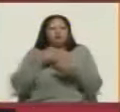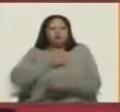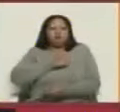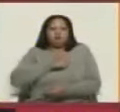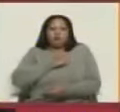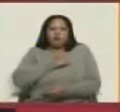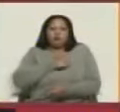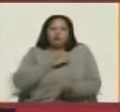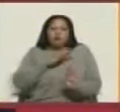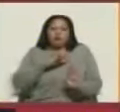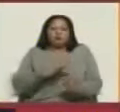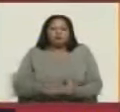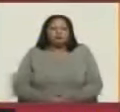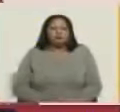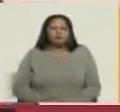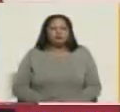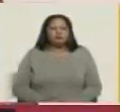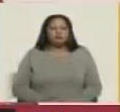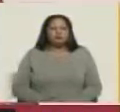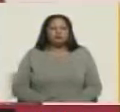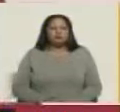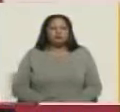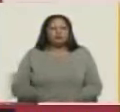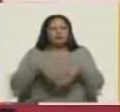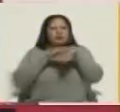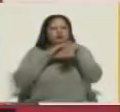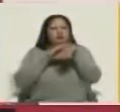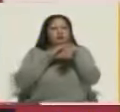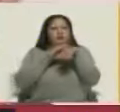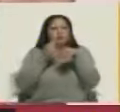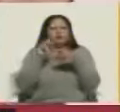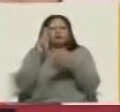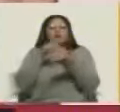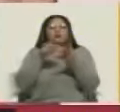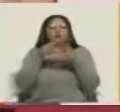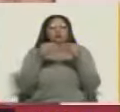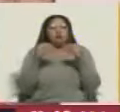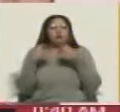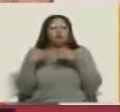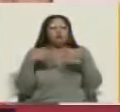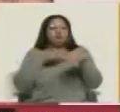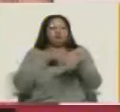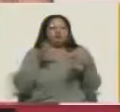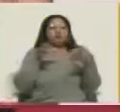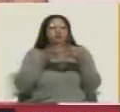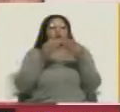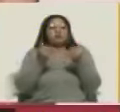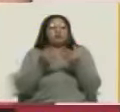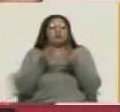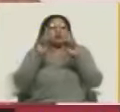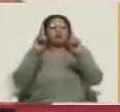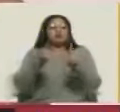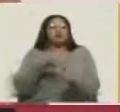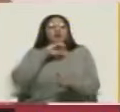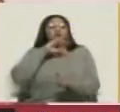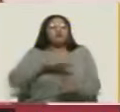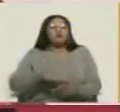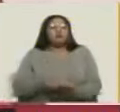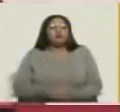Me perdonan al resto de los partidos. Pero aquí va a participar toda la militancia de nuestro partido en una decisión